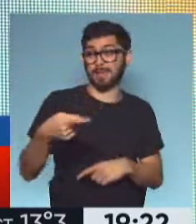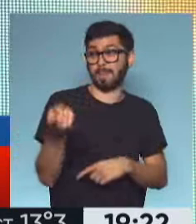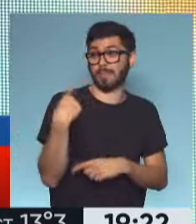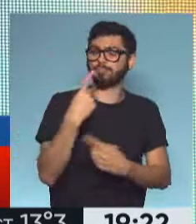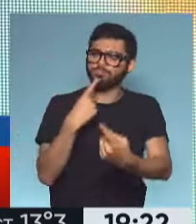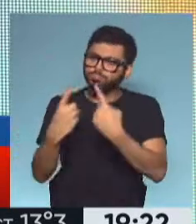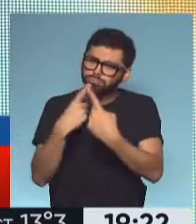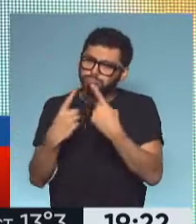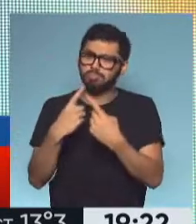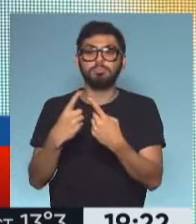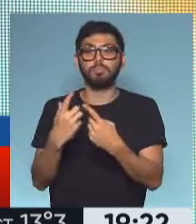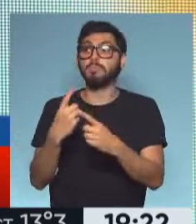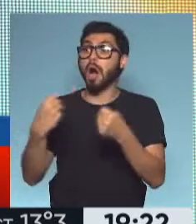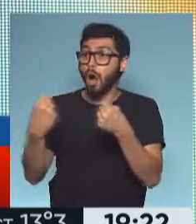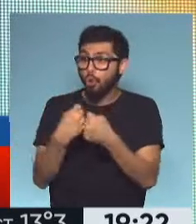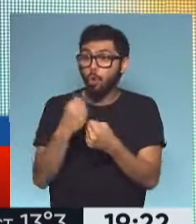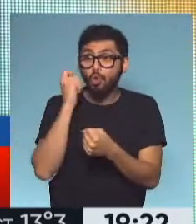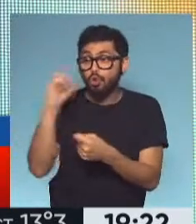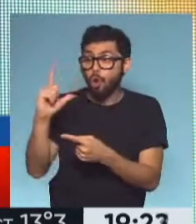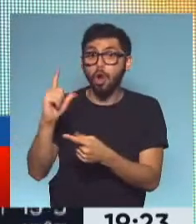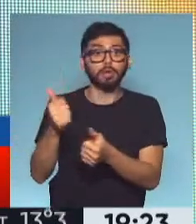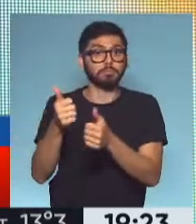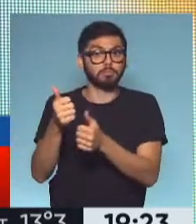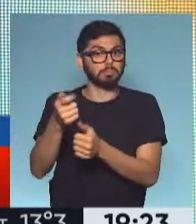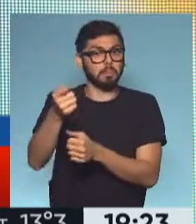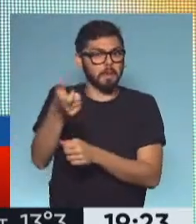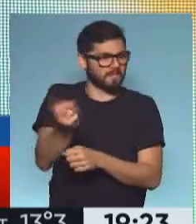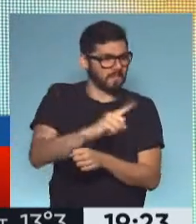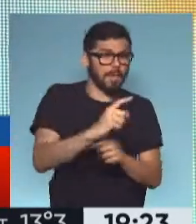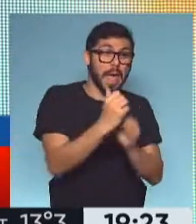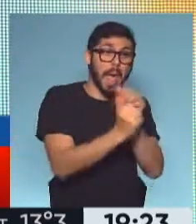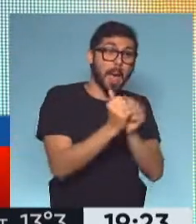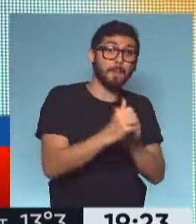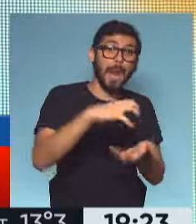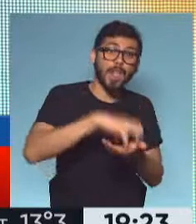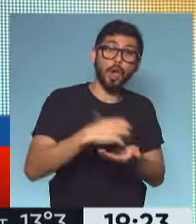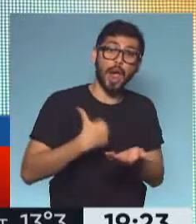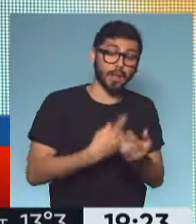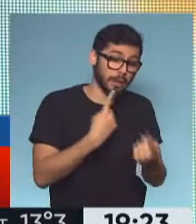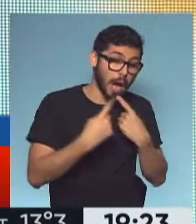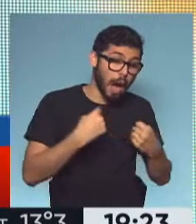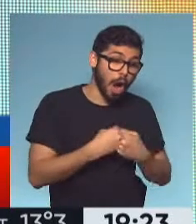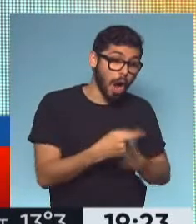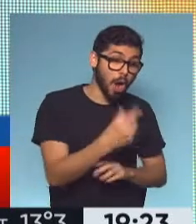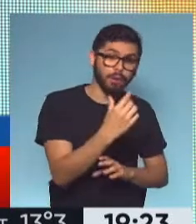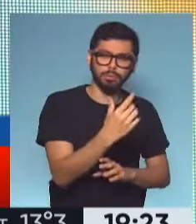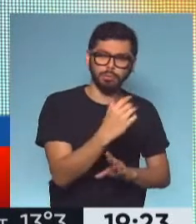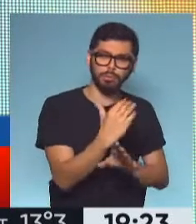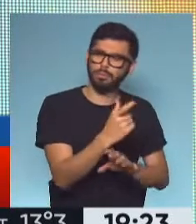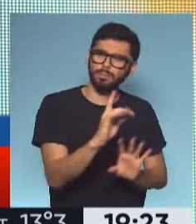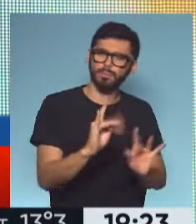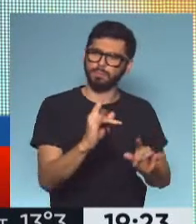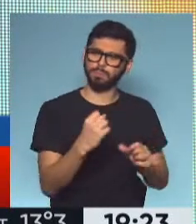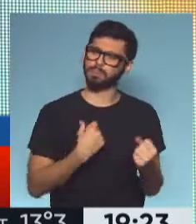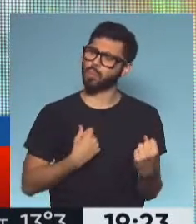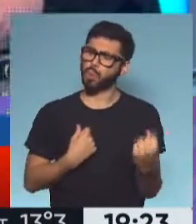pasada, que lograr ese acuerdo con los empresarios de nuestro país. Sí, tal cual. Bueno, a ver, es real que hay